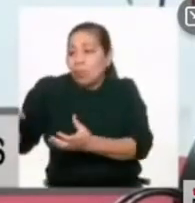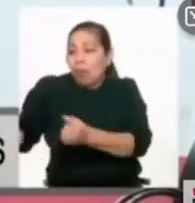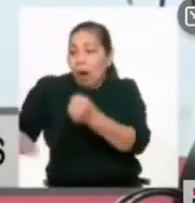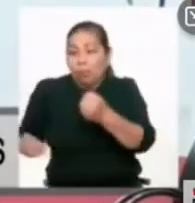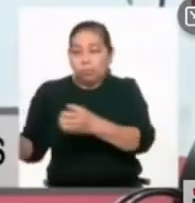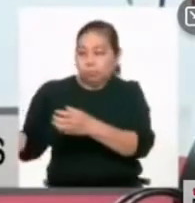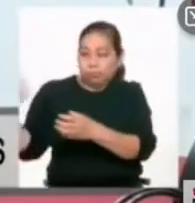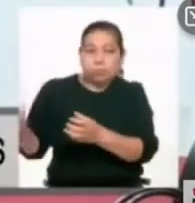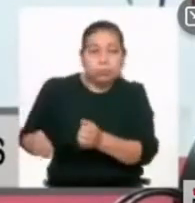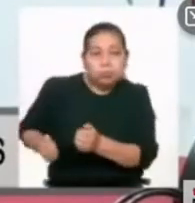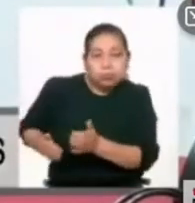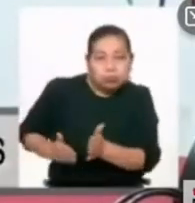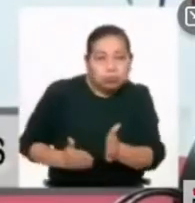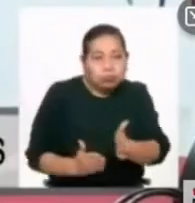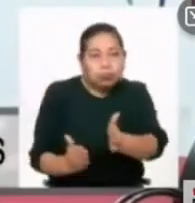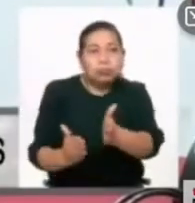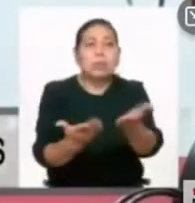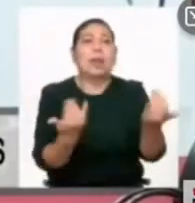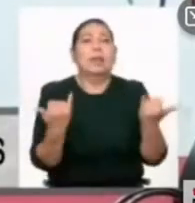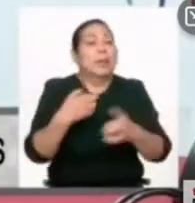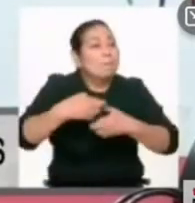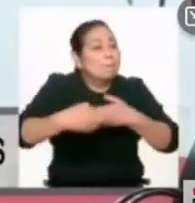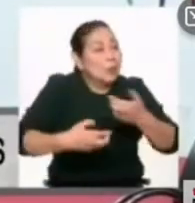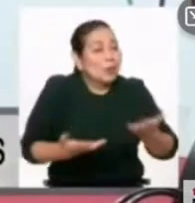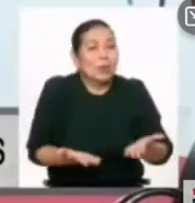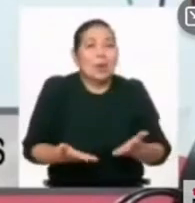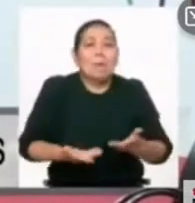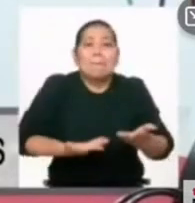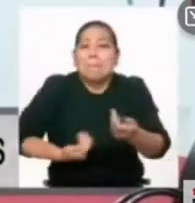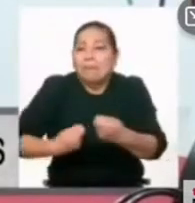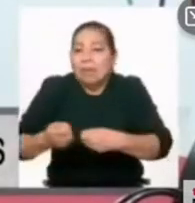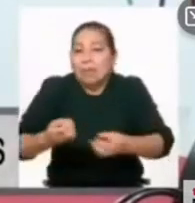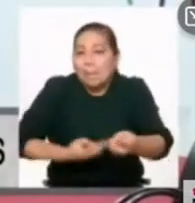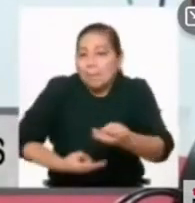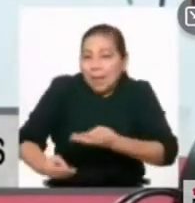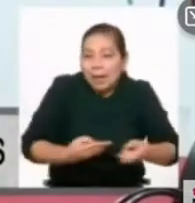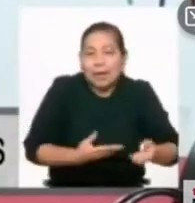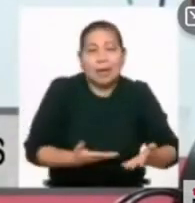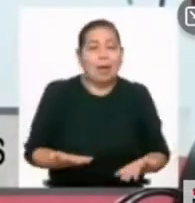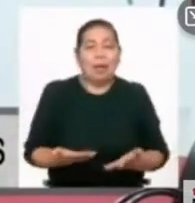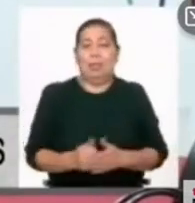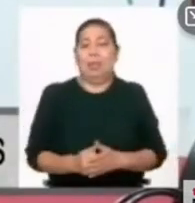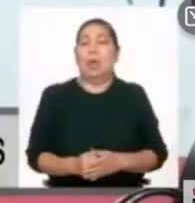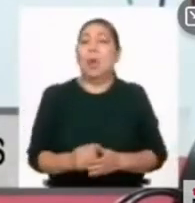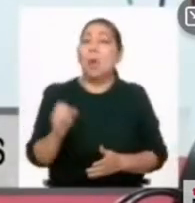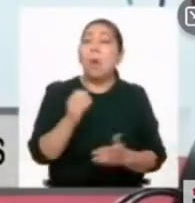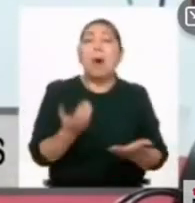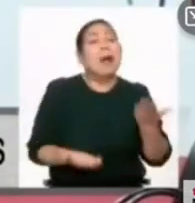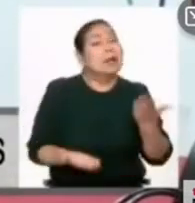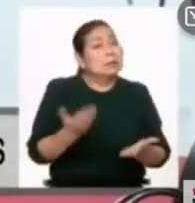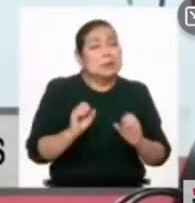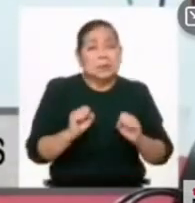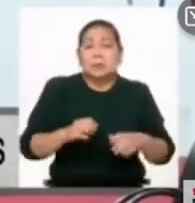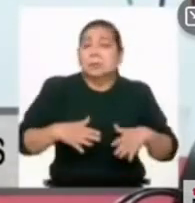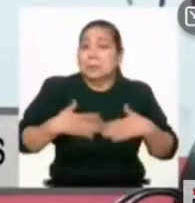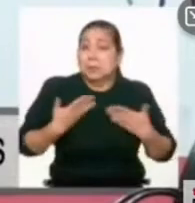productos a una vía nacional y conducir esa producción a los mercados nacionales y a veces, si